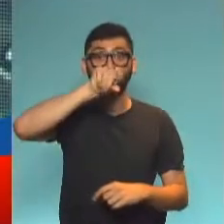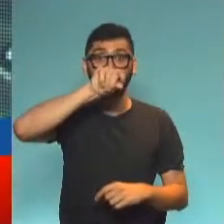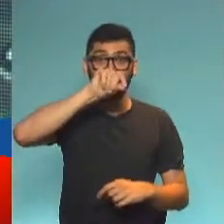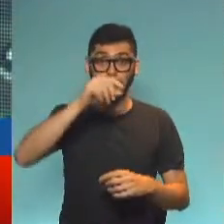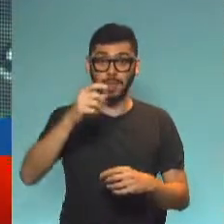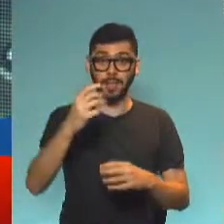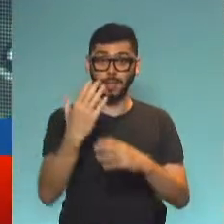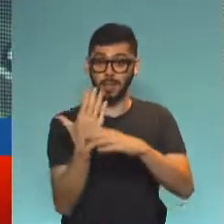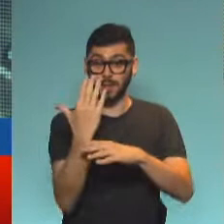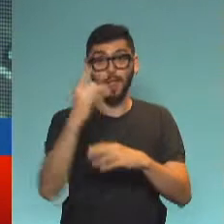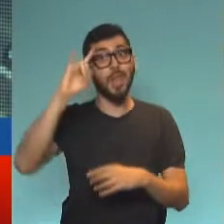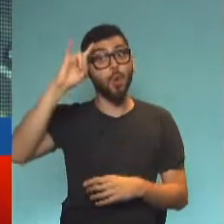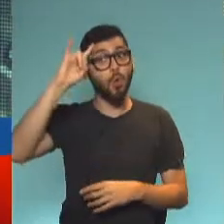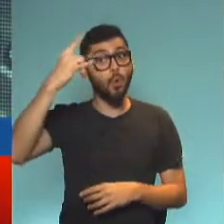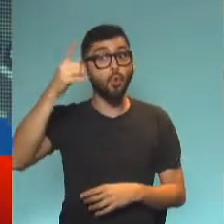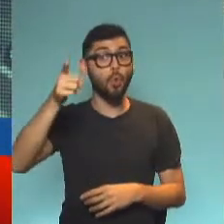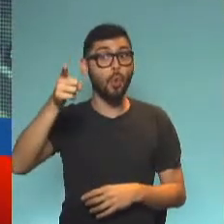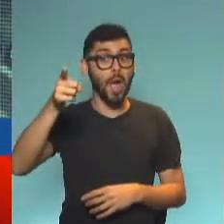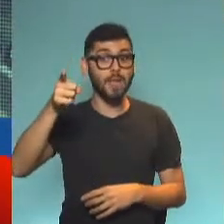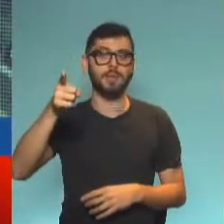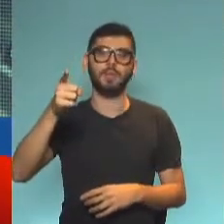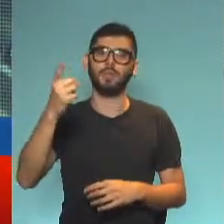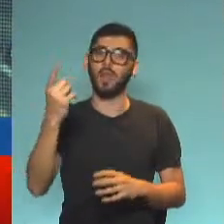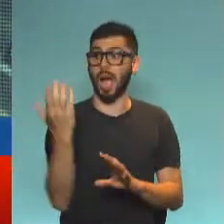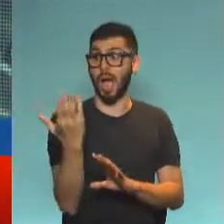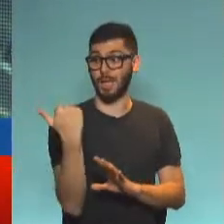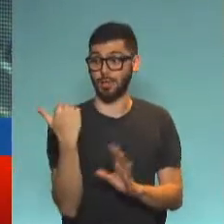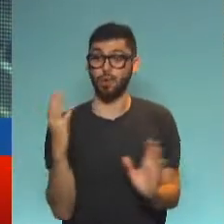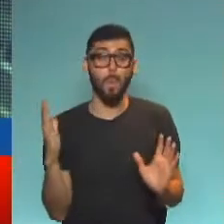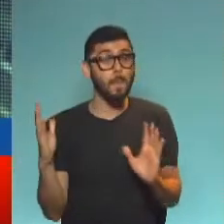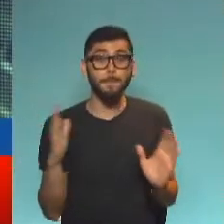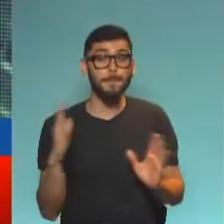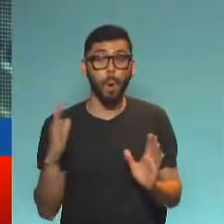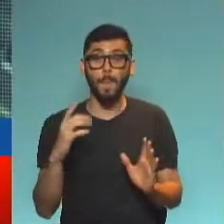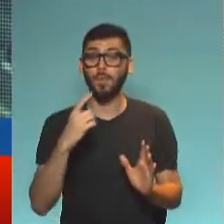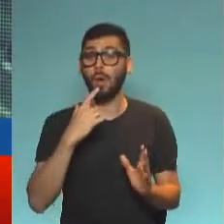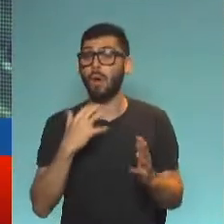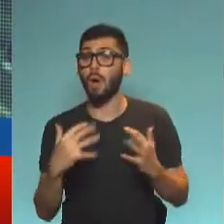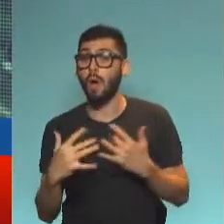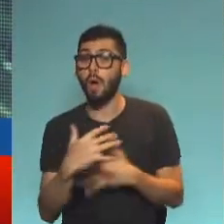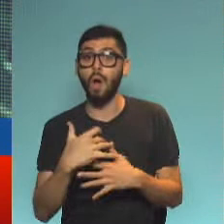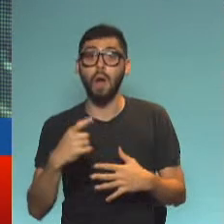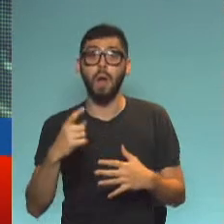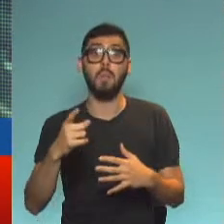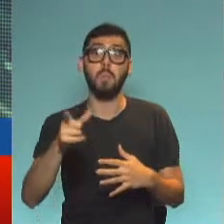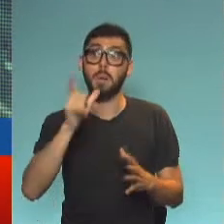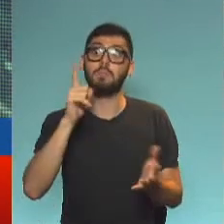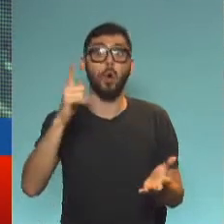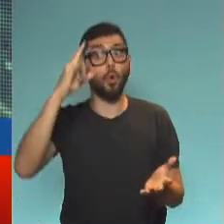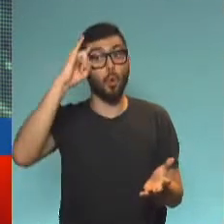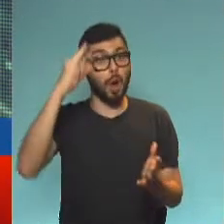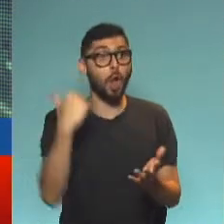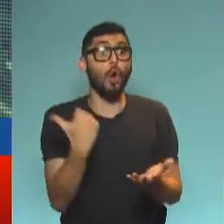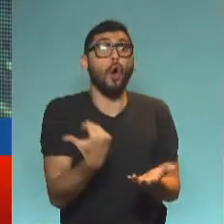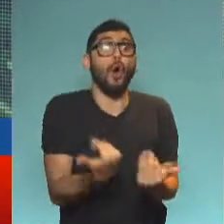las redes, en Uruguay, cuando en algún momento, en el día de ayer, se decía que Uruguay se iba a presentar como